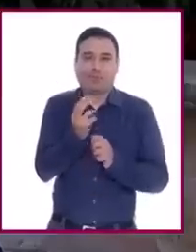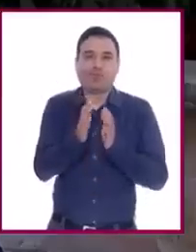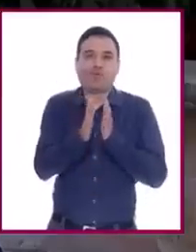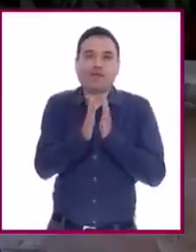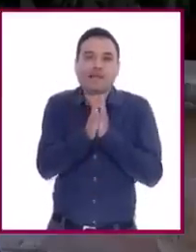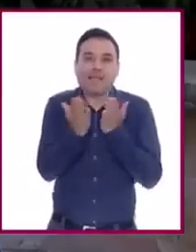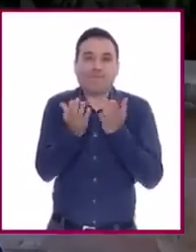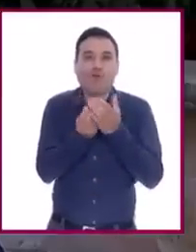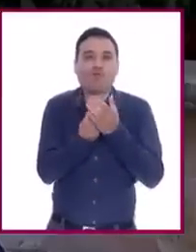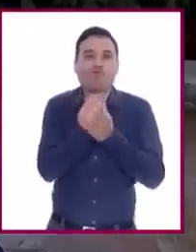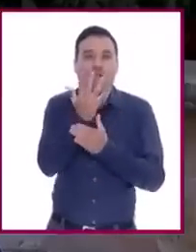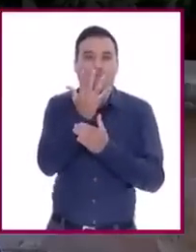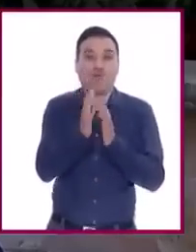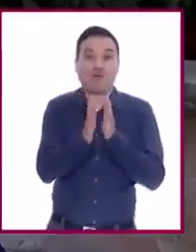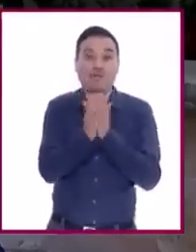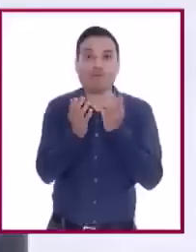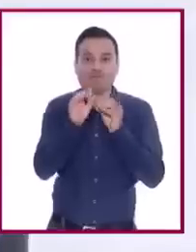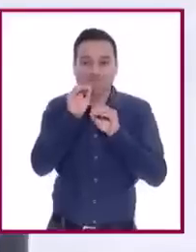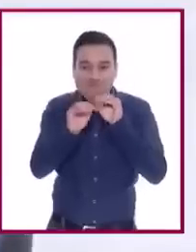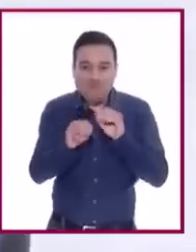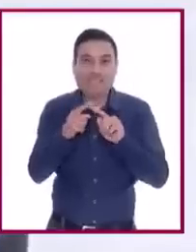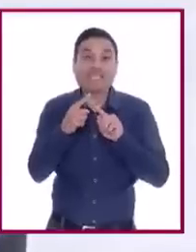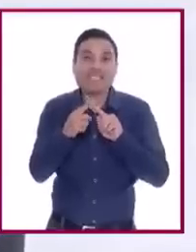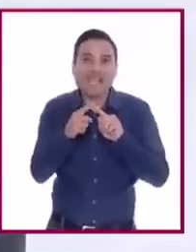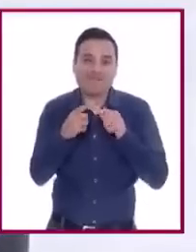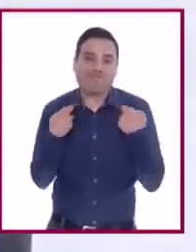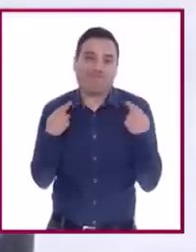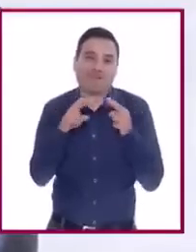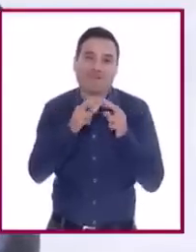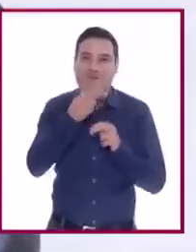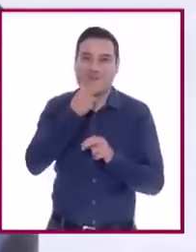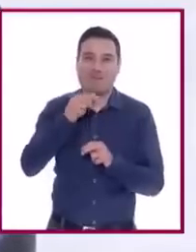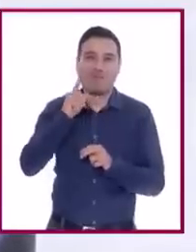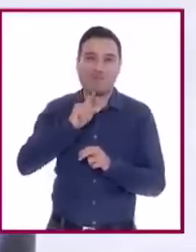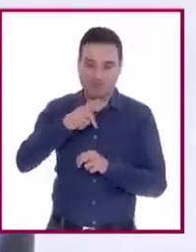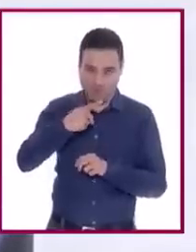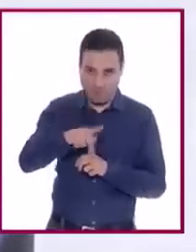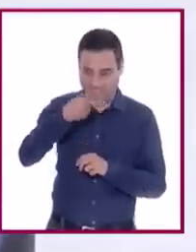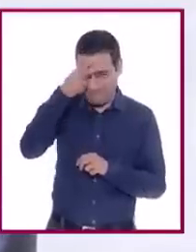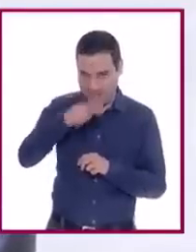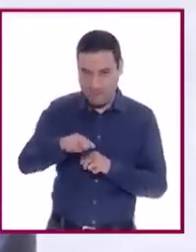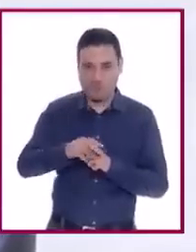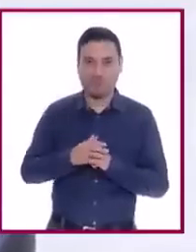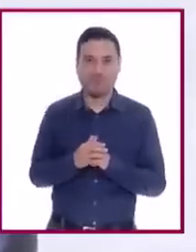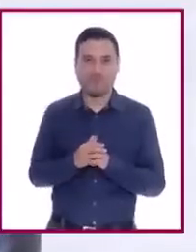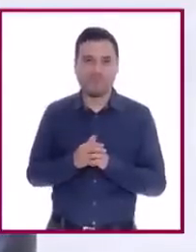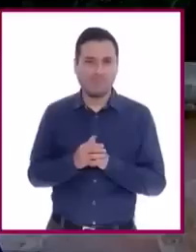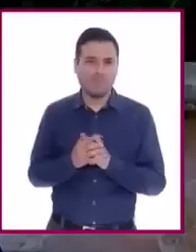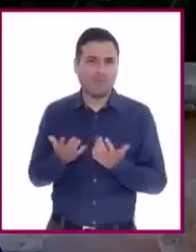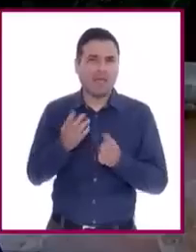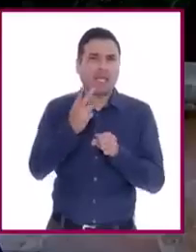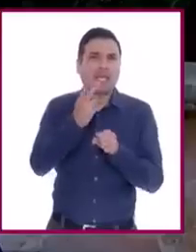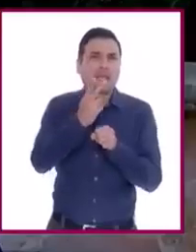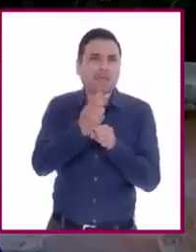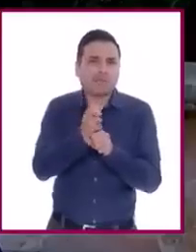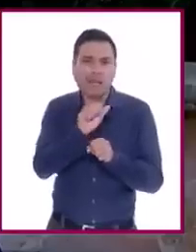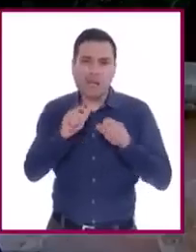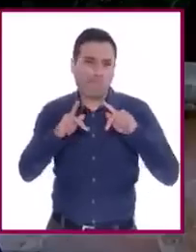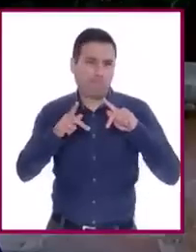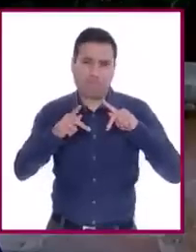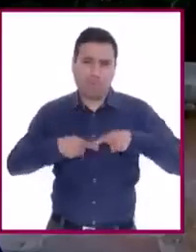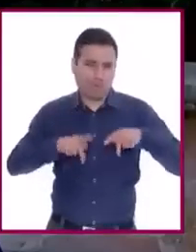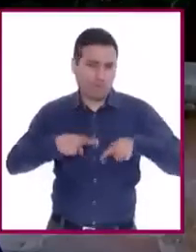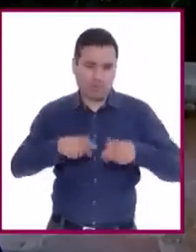por maestras y maestros de México esta vez se hizo la convocatoria abierta Y claro que tenía que estar ahí son proyectos que